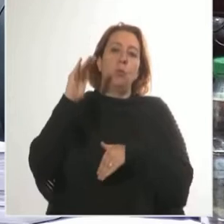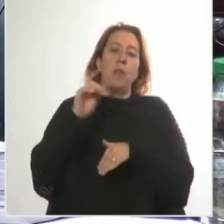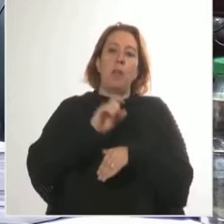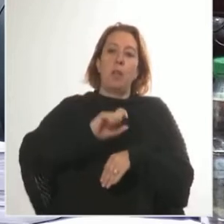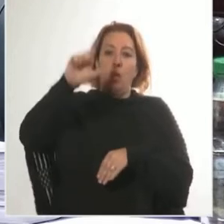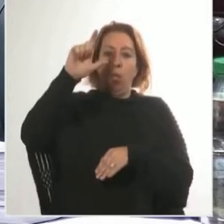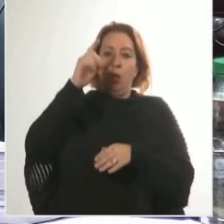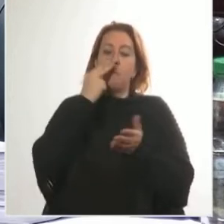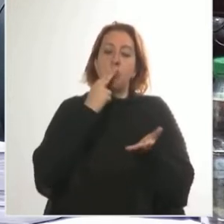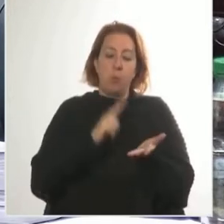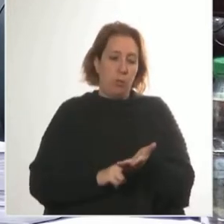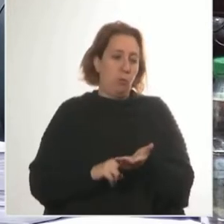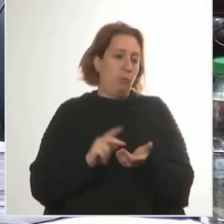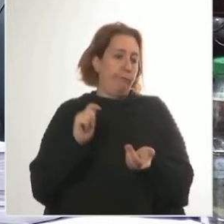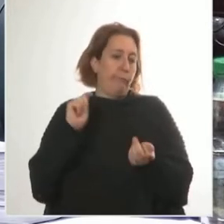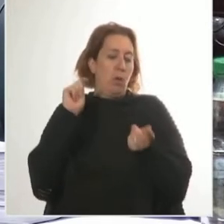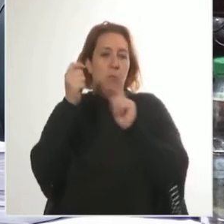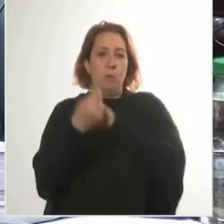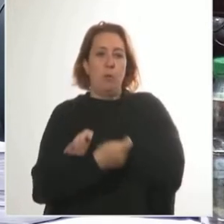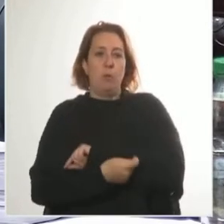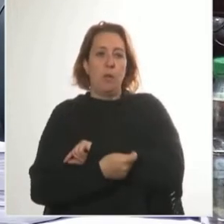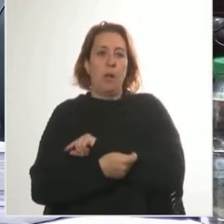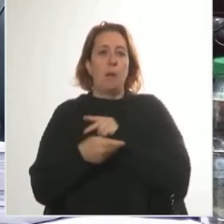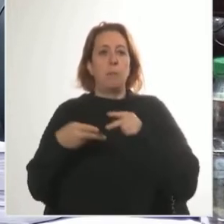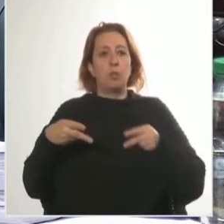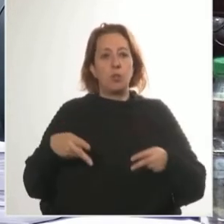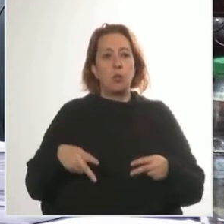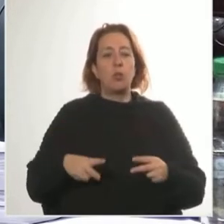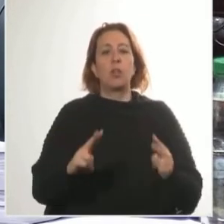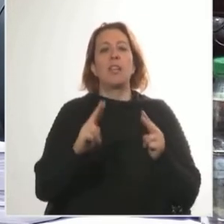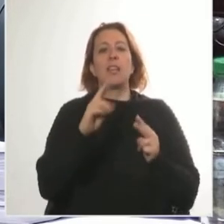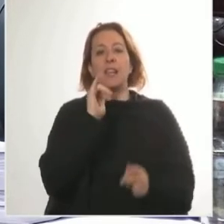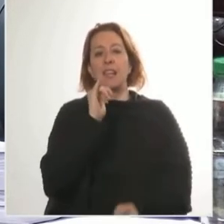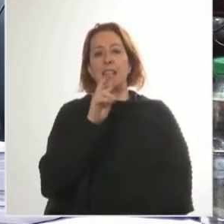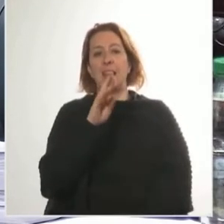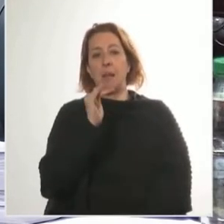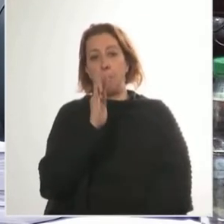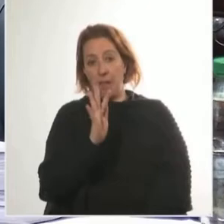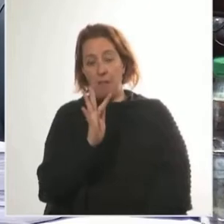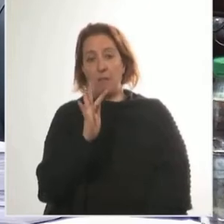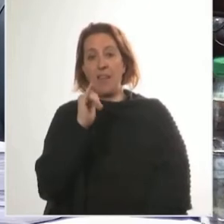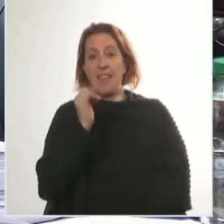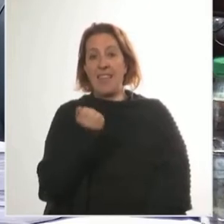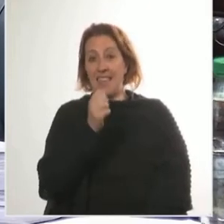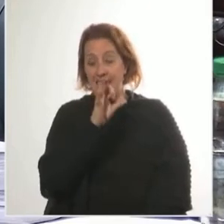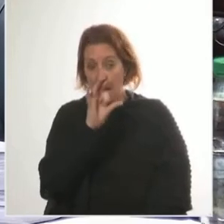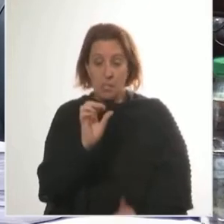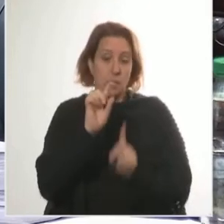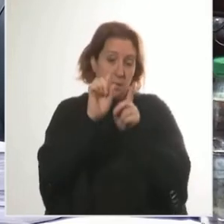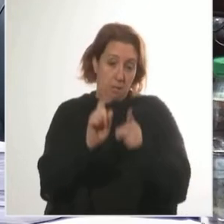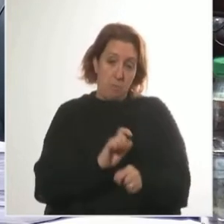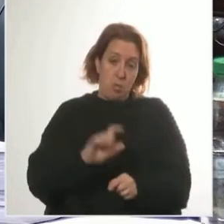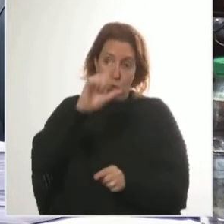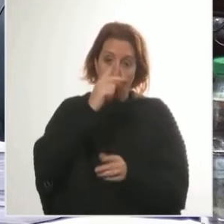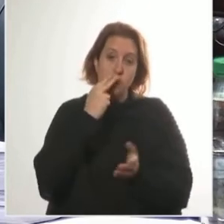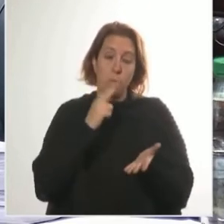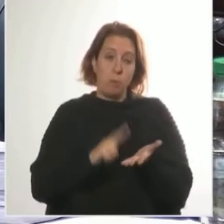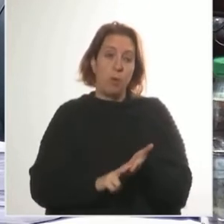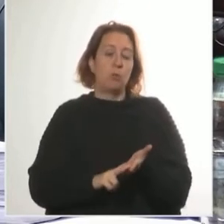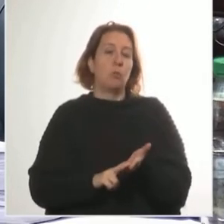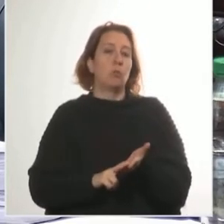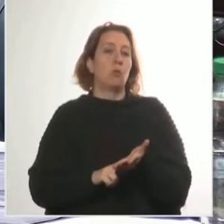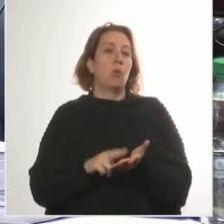Modificar las metodologías de cómputo para el IRPF y el IAS implicó subir impuestos.